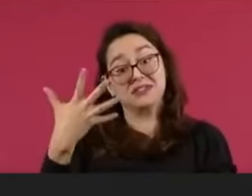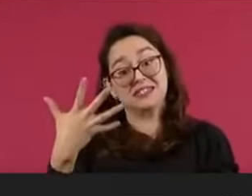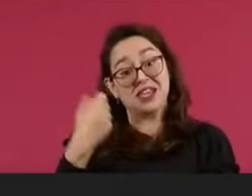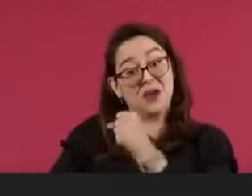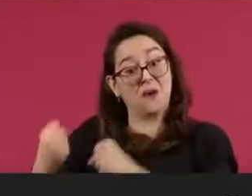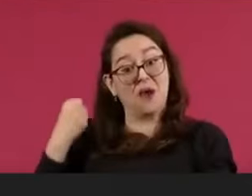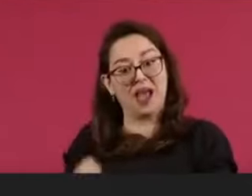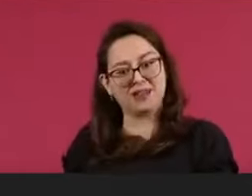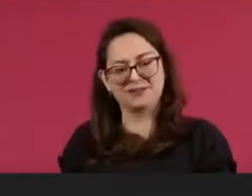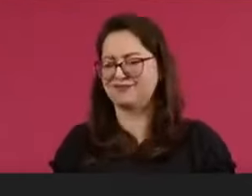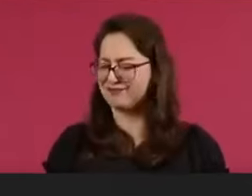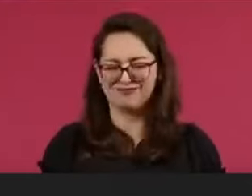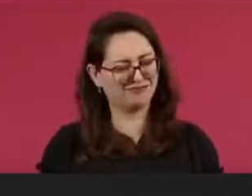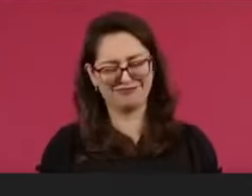No, pero ahora,